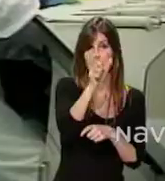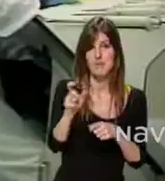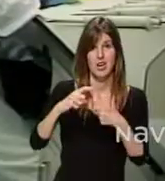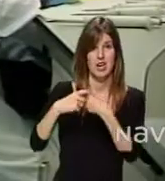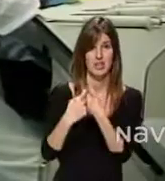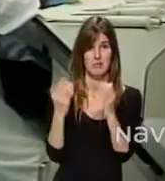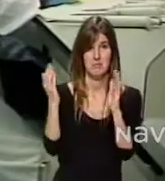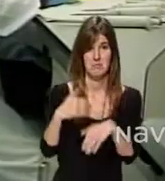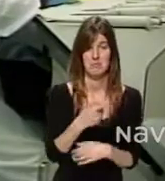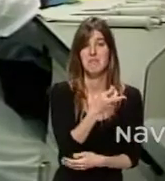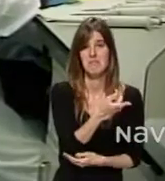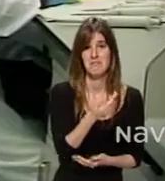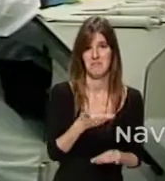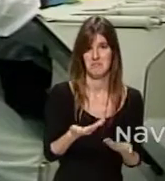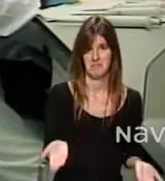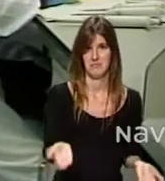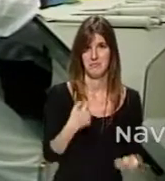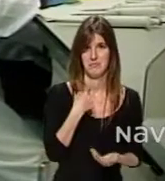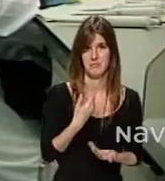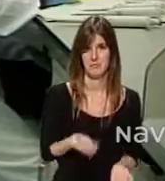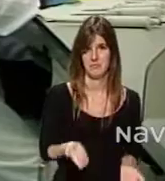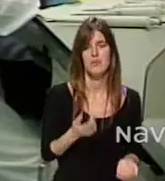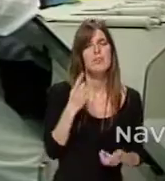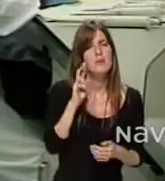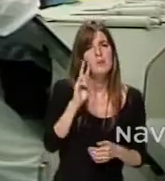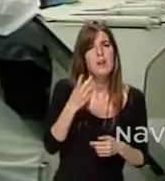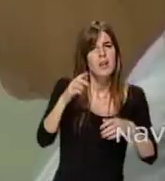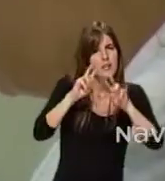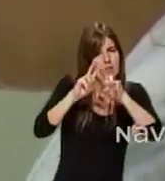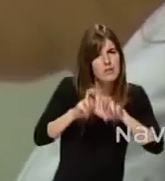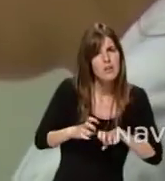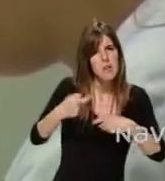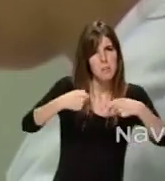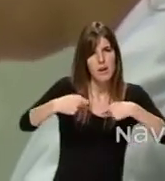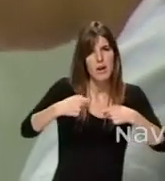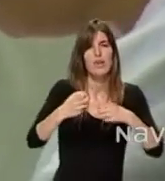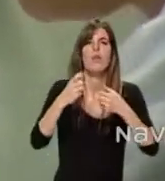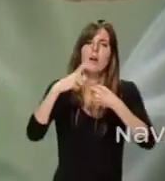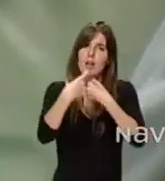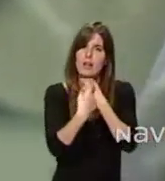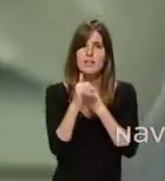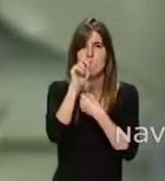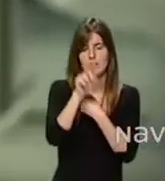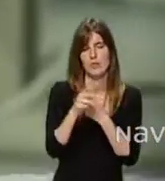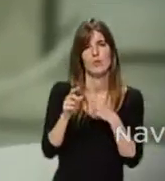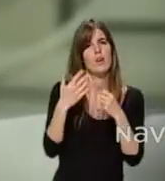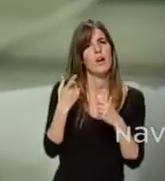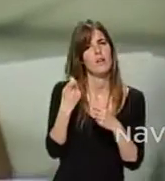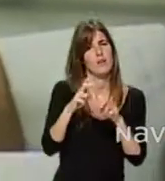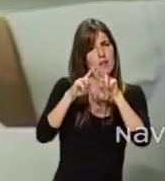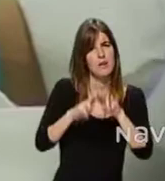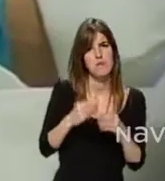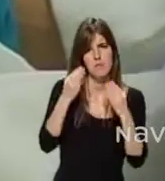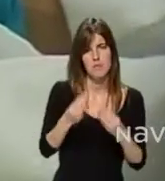muchas perspectivas de crecimiento realmente, si no hay un mercado que luego lo quiere comprar, unos clientes que luego tienen ese problema y lo quieren solucionar